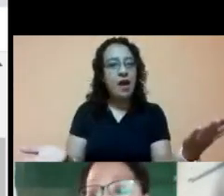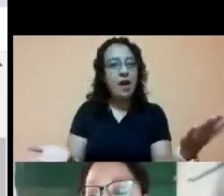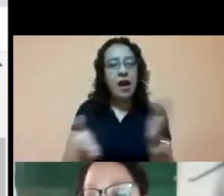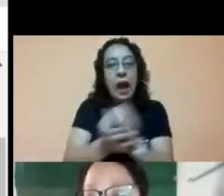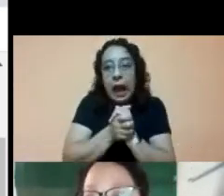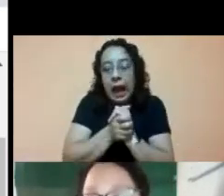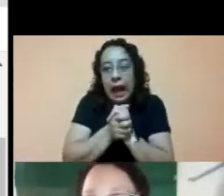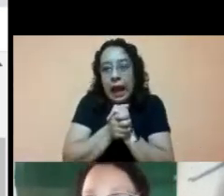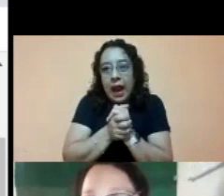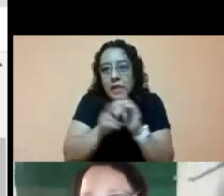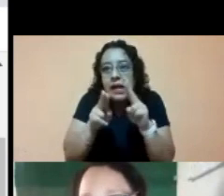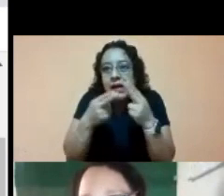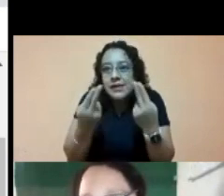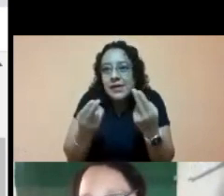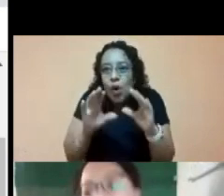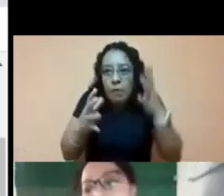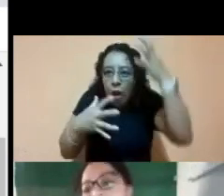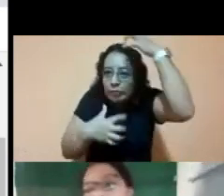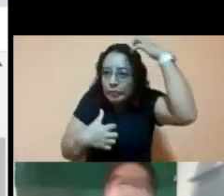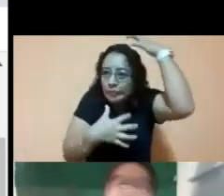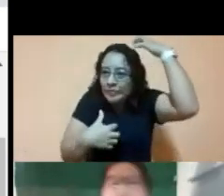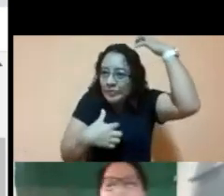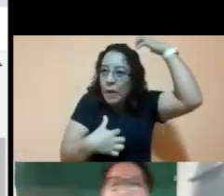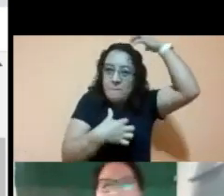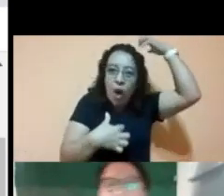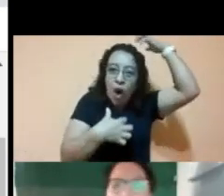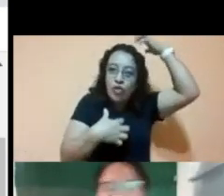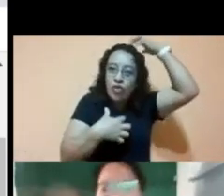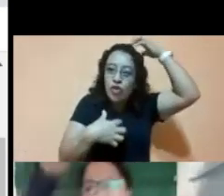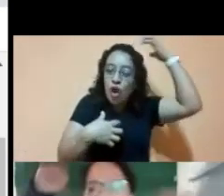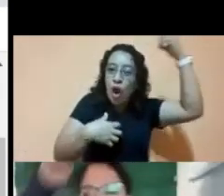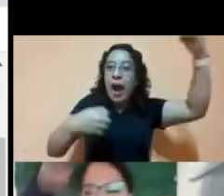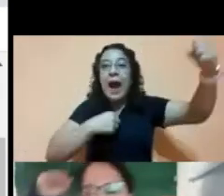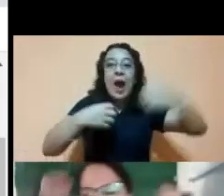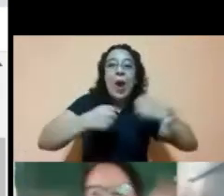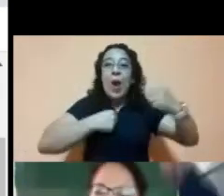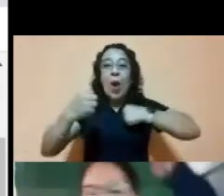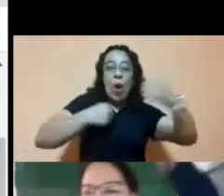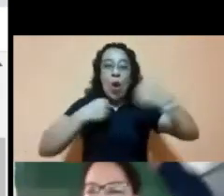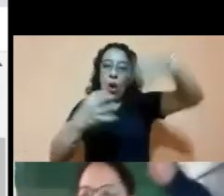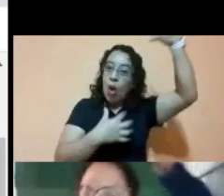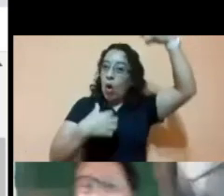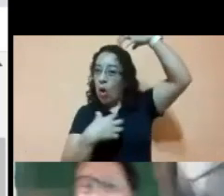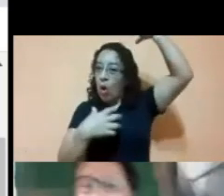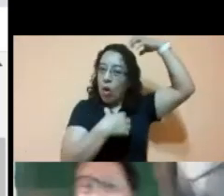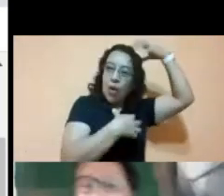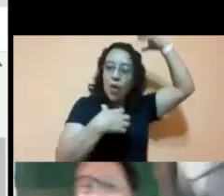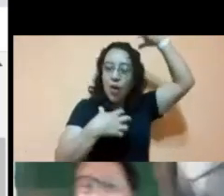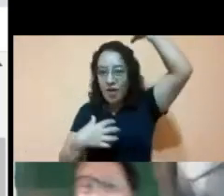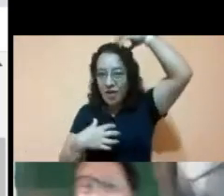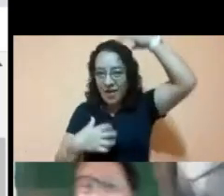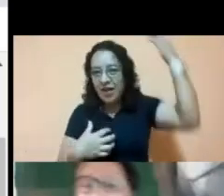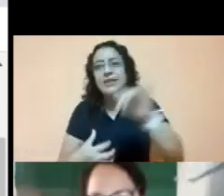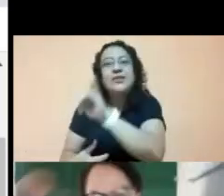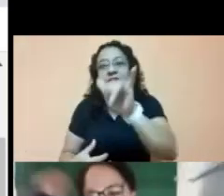Dice que tenemos que hacer como un mono. Vamos a ver todos haciendo un monito. ¡Cómo